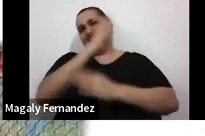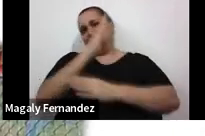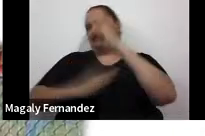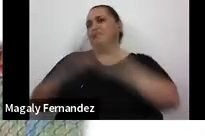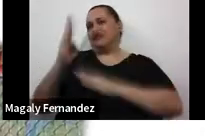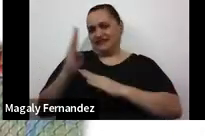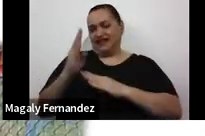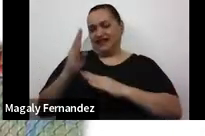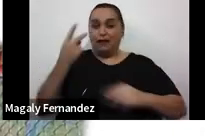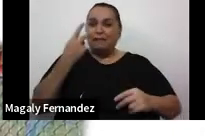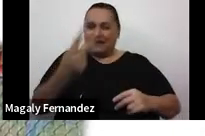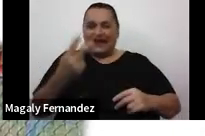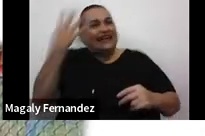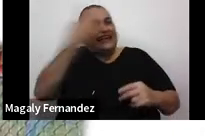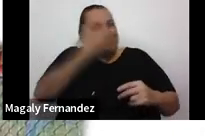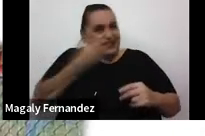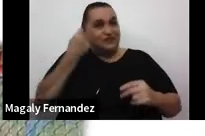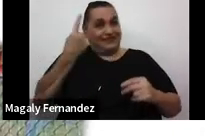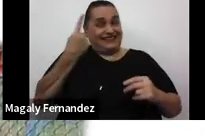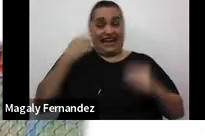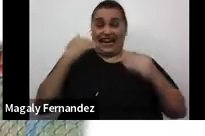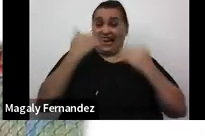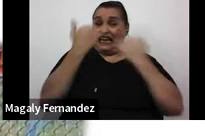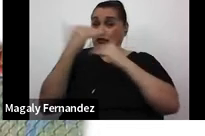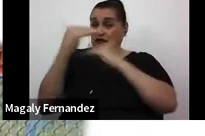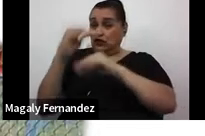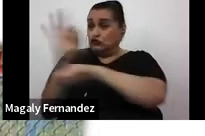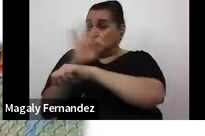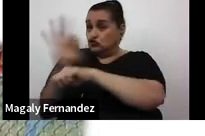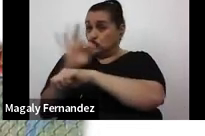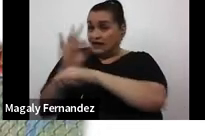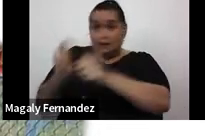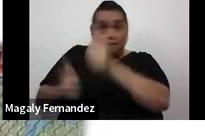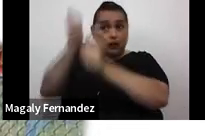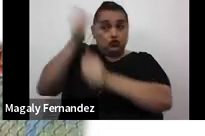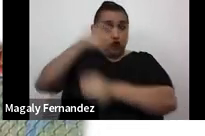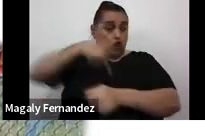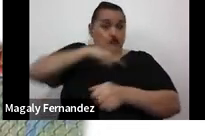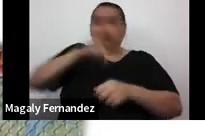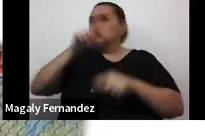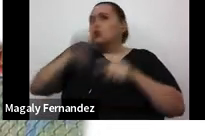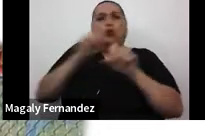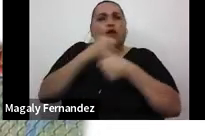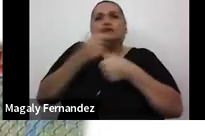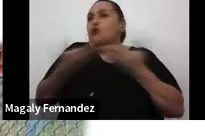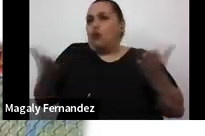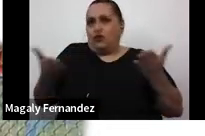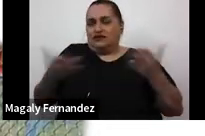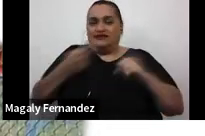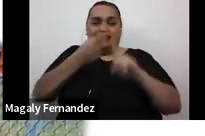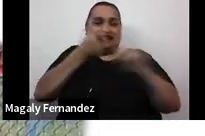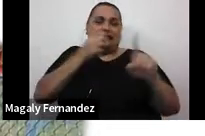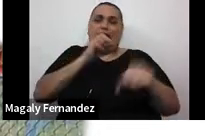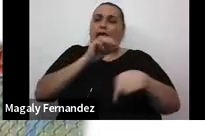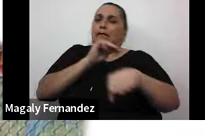lindo esto porque por las limitaciones funcionales nosotros verdad la mayoría de nosotros no puede hacer mucho tal vez desde la medicina